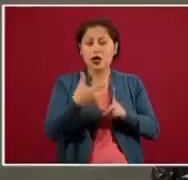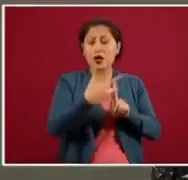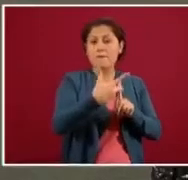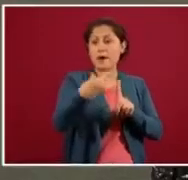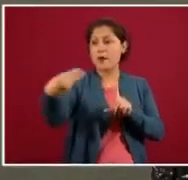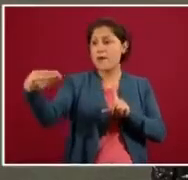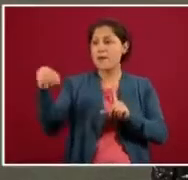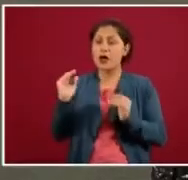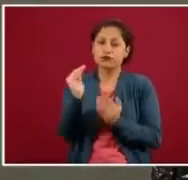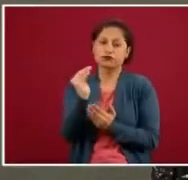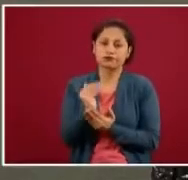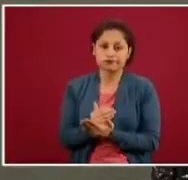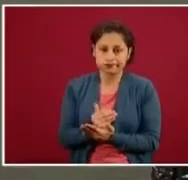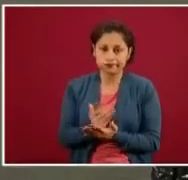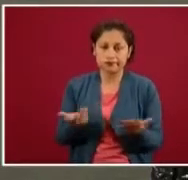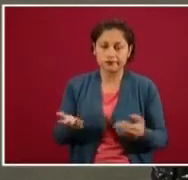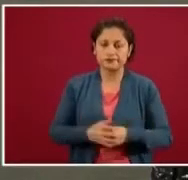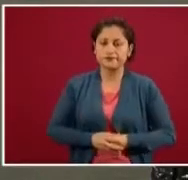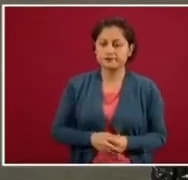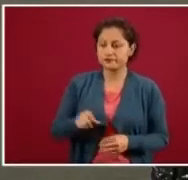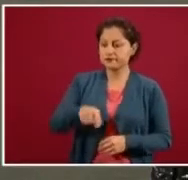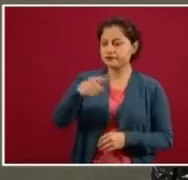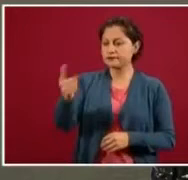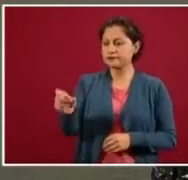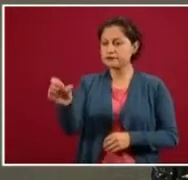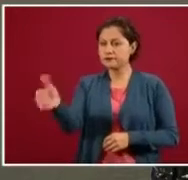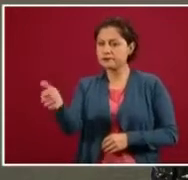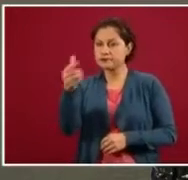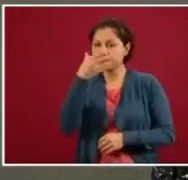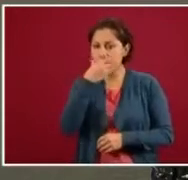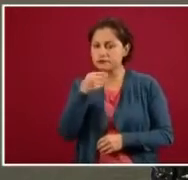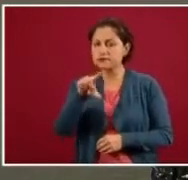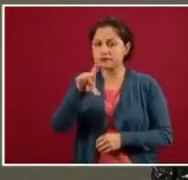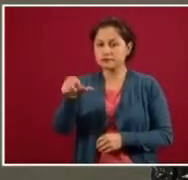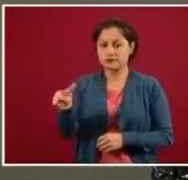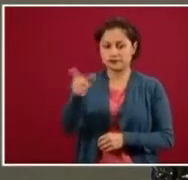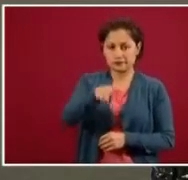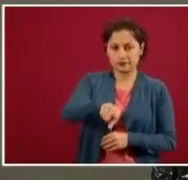virus. Vamos a pasar allá con el compañero, nos regresamos con usted.